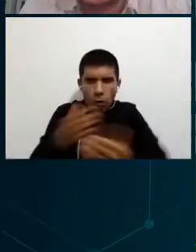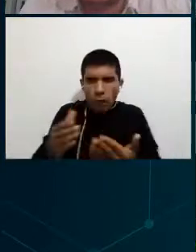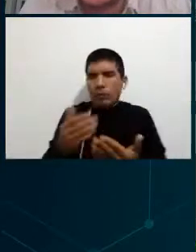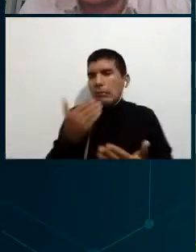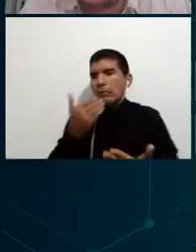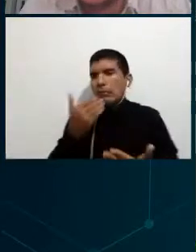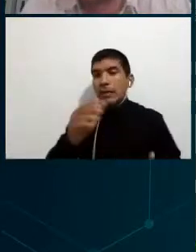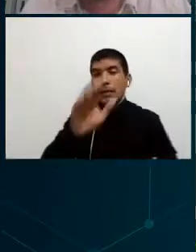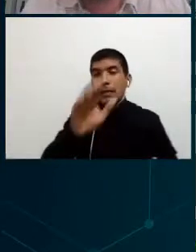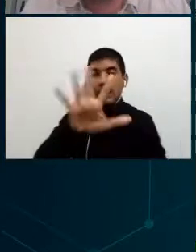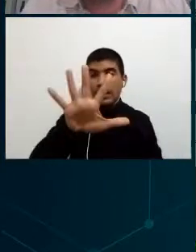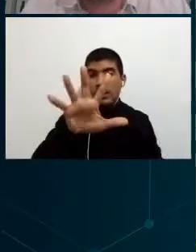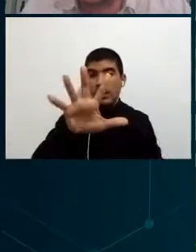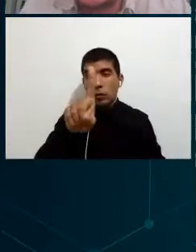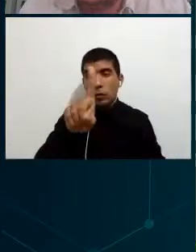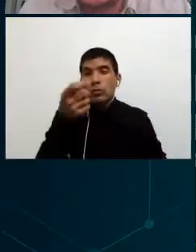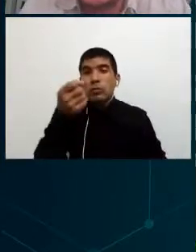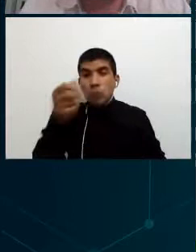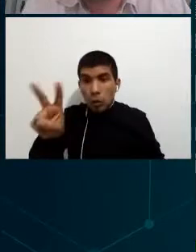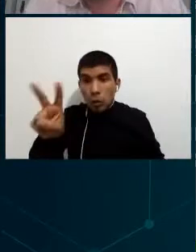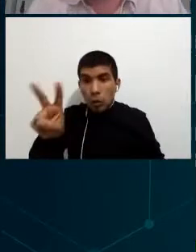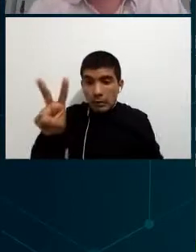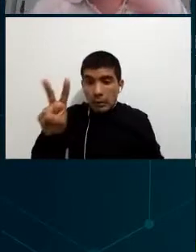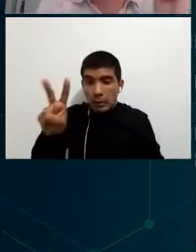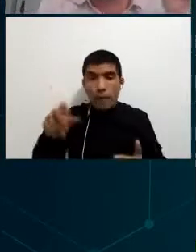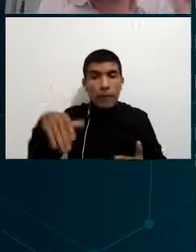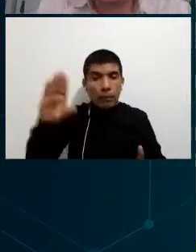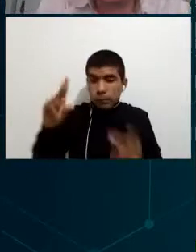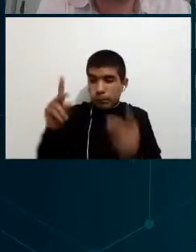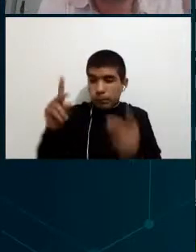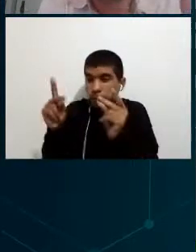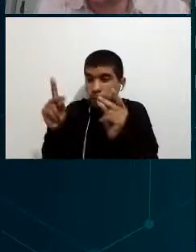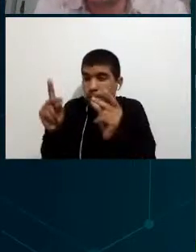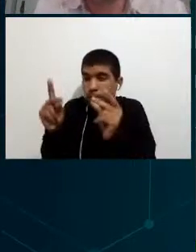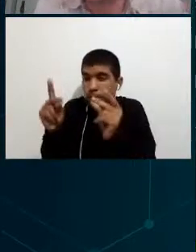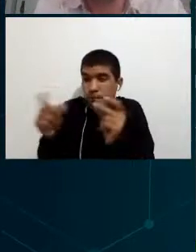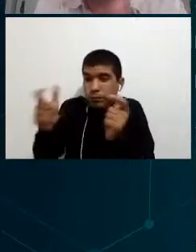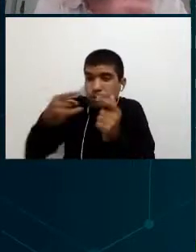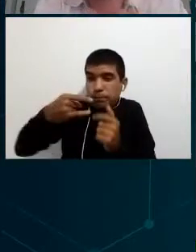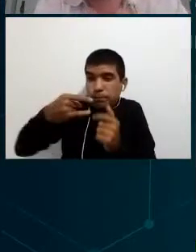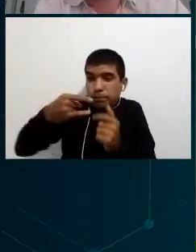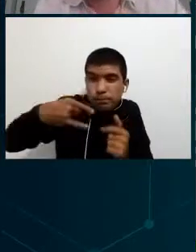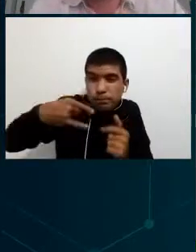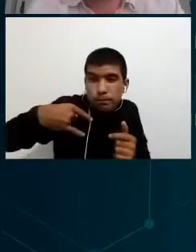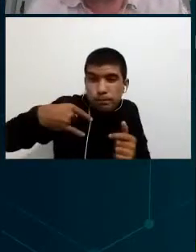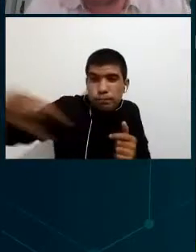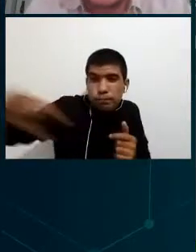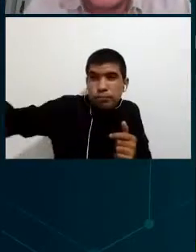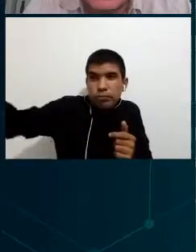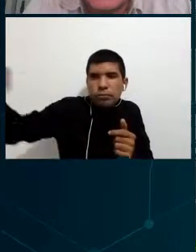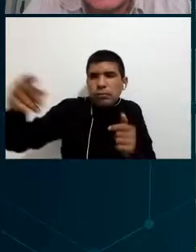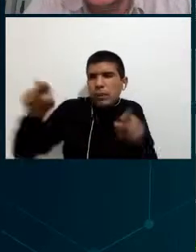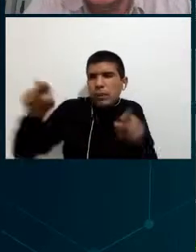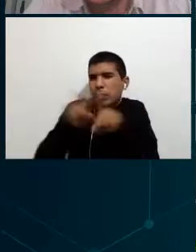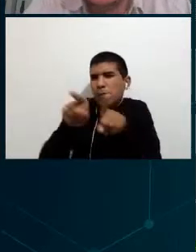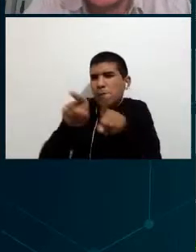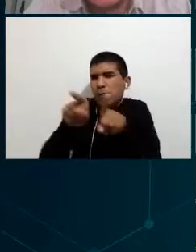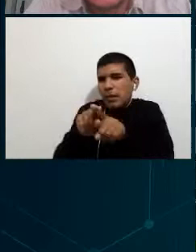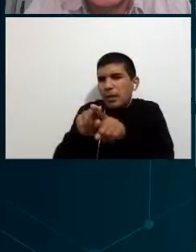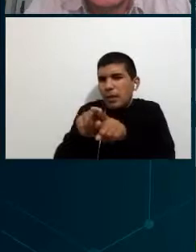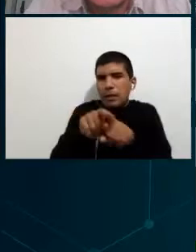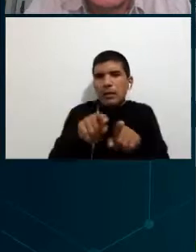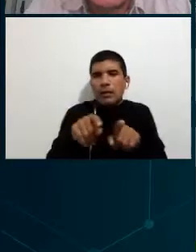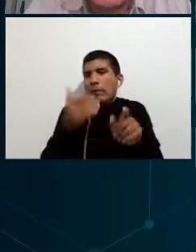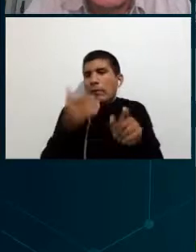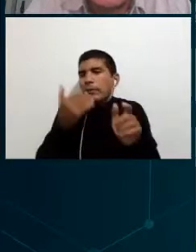la respuesta más rápida, o sea, unos retardos de 6 milisegundos. Es decir, para yo enviar un 1 de un extremo al otro, se demoran 6